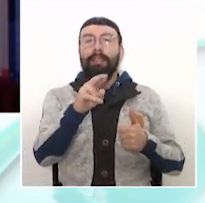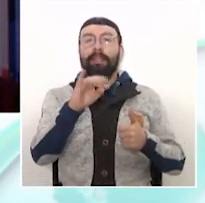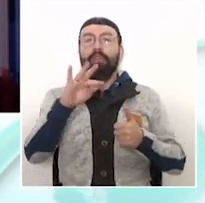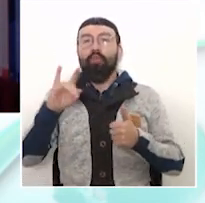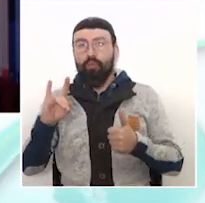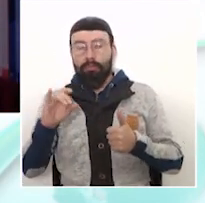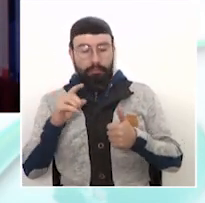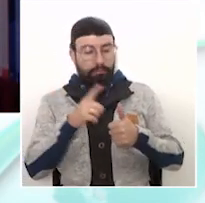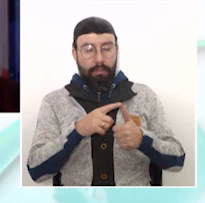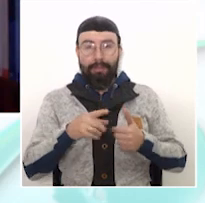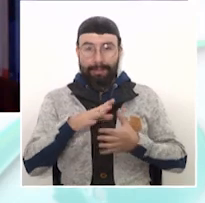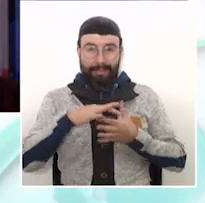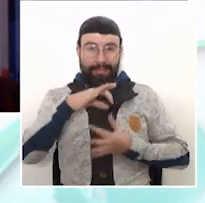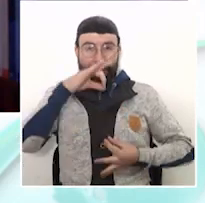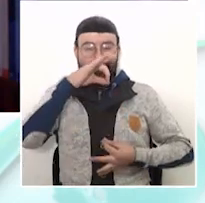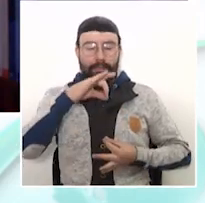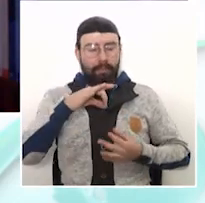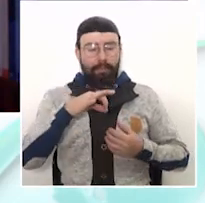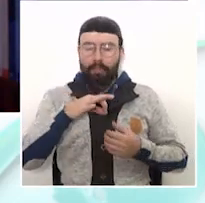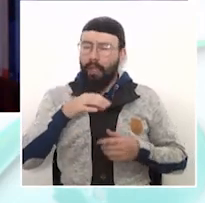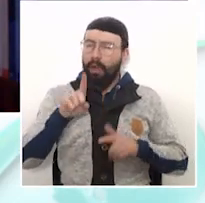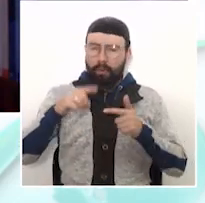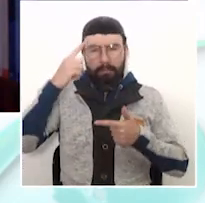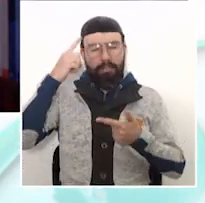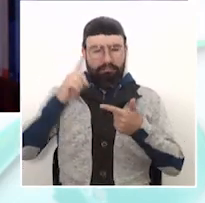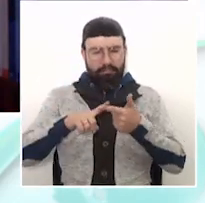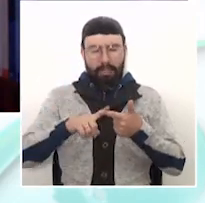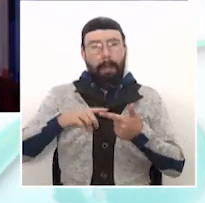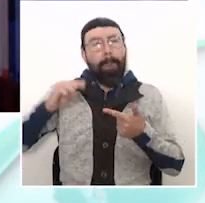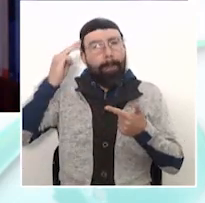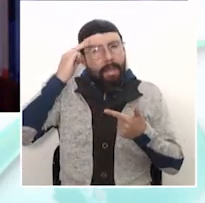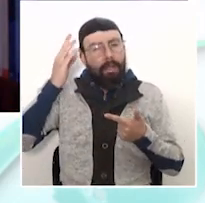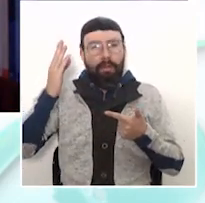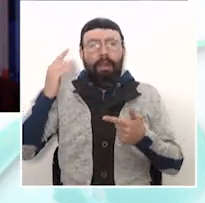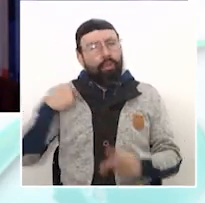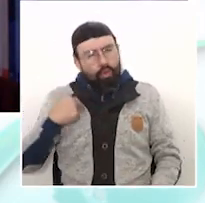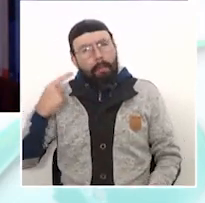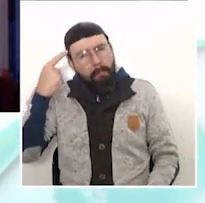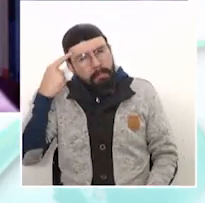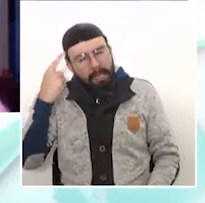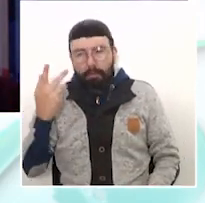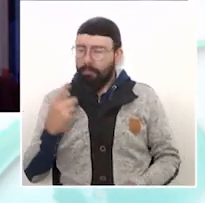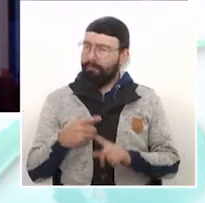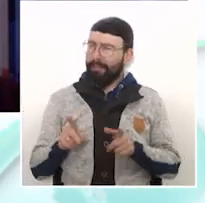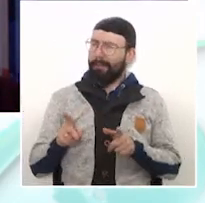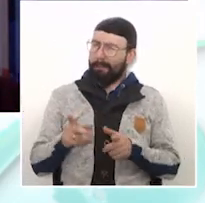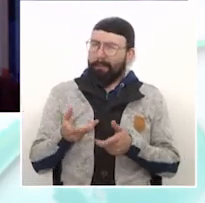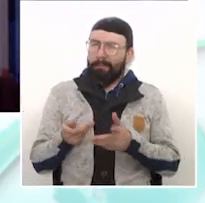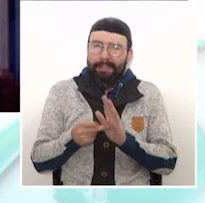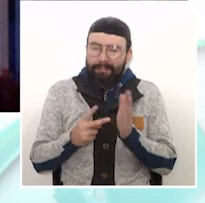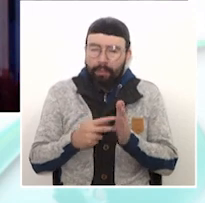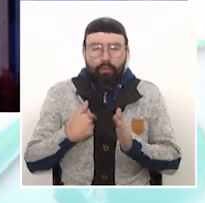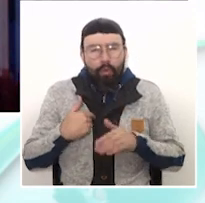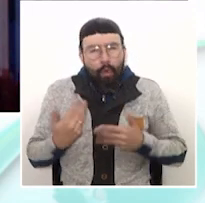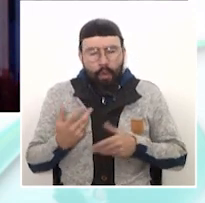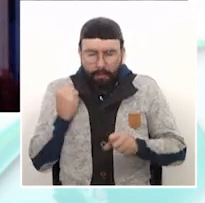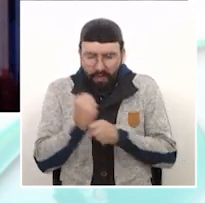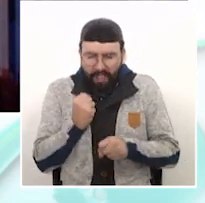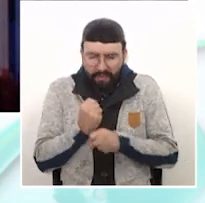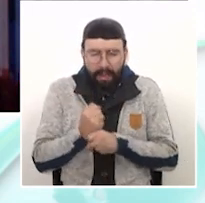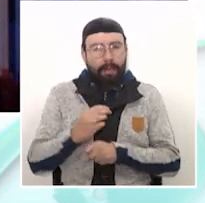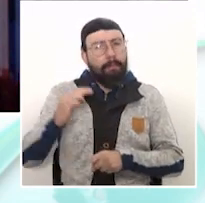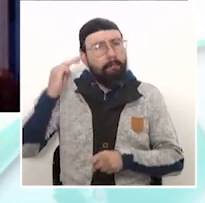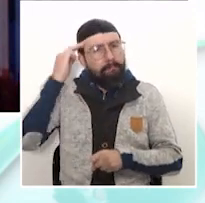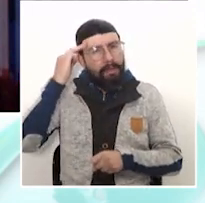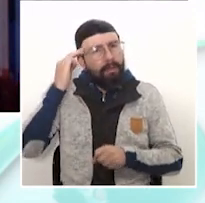personas dicen, bueno, yo pienso, pero realmente, ¿cómo podemos trabajar en nuestra mente?